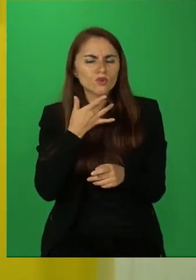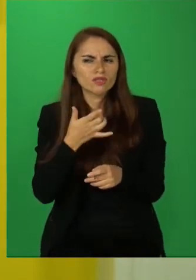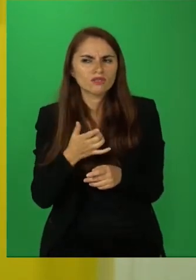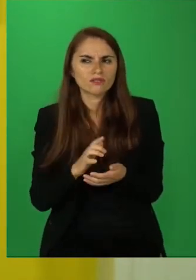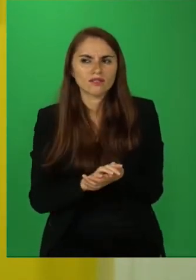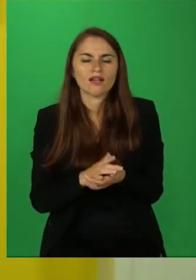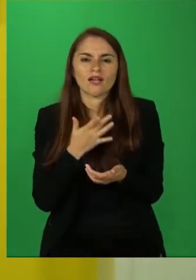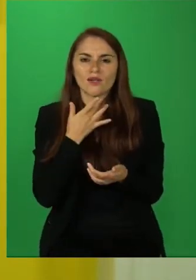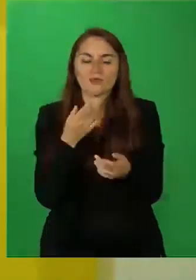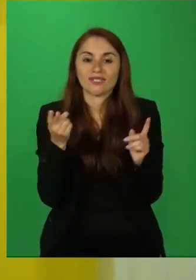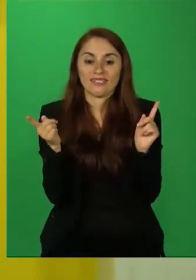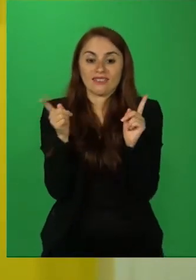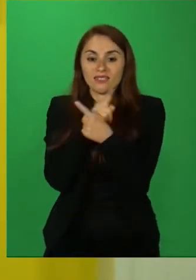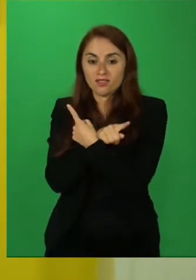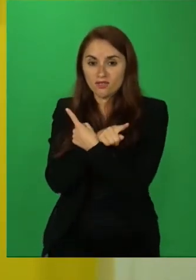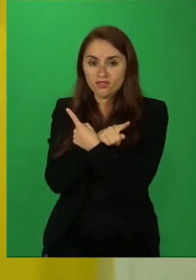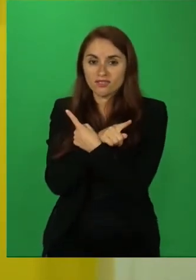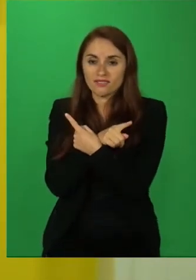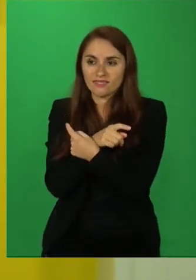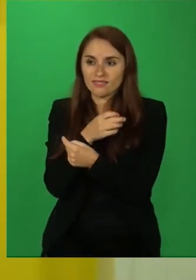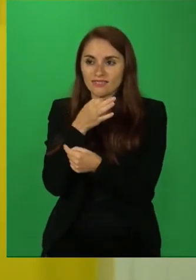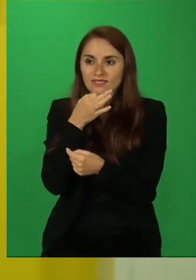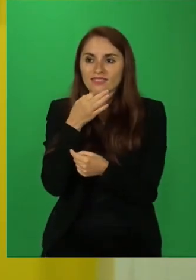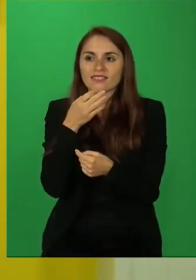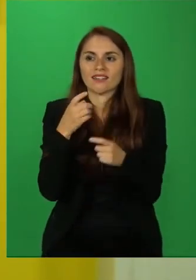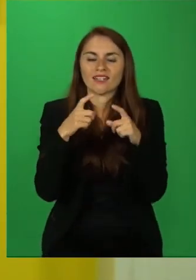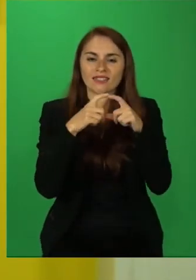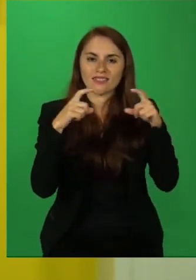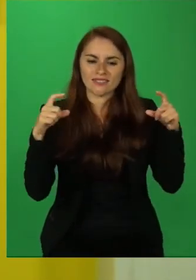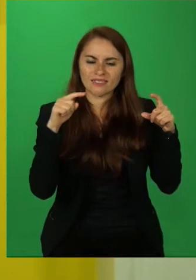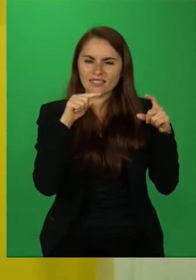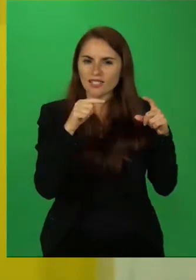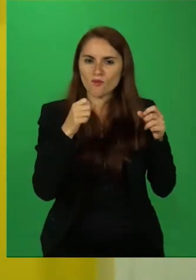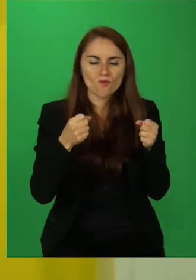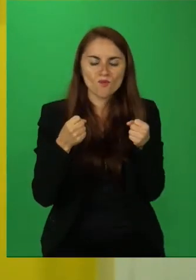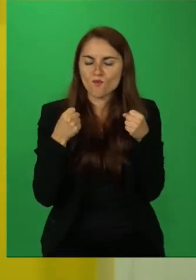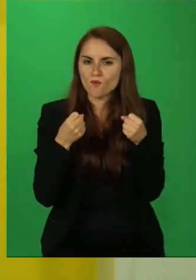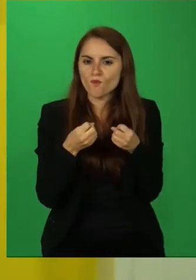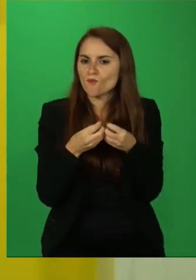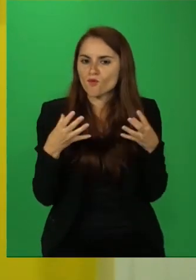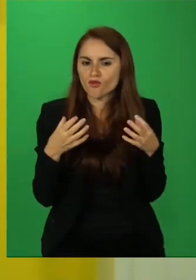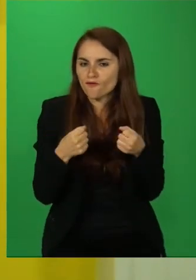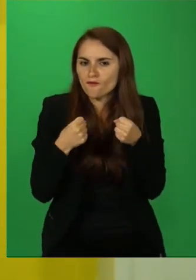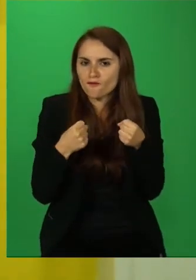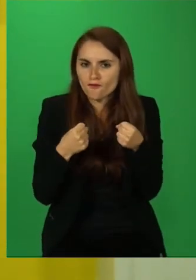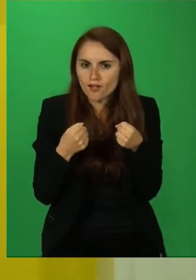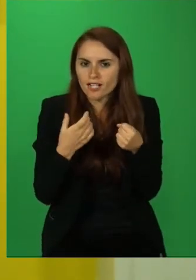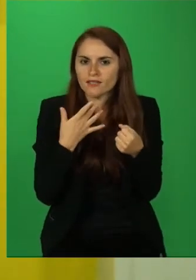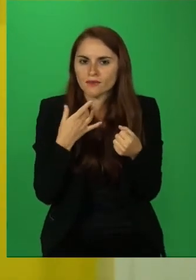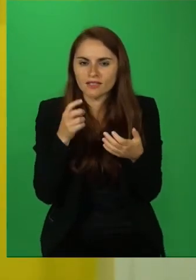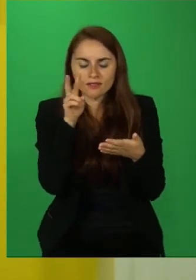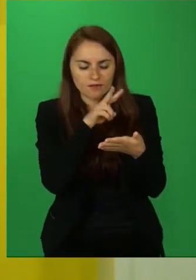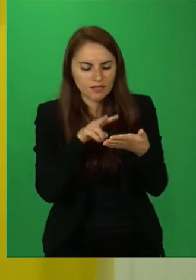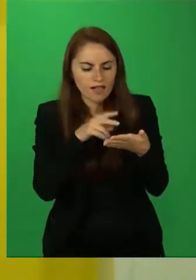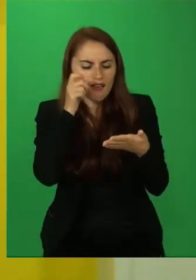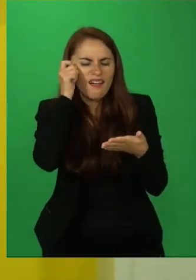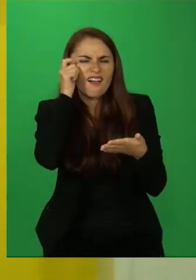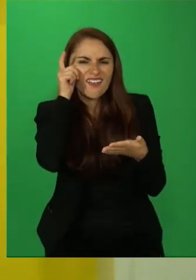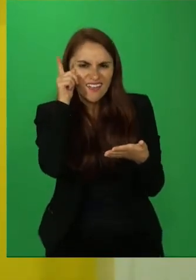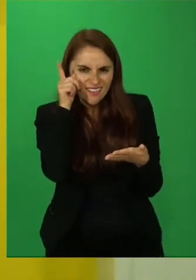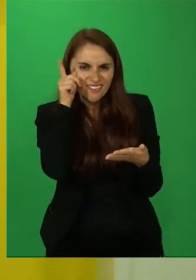él transmite en estas líneas es tan potente que finalmente determina